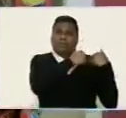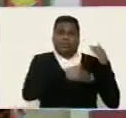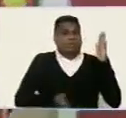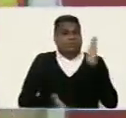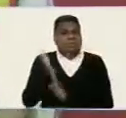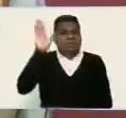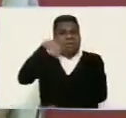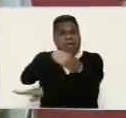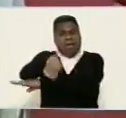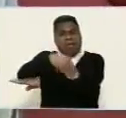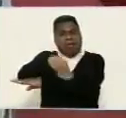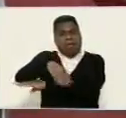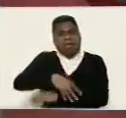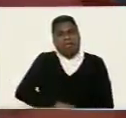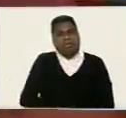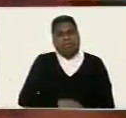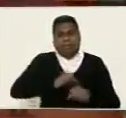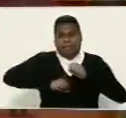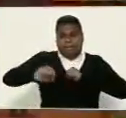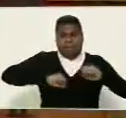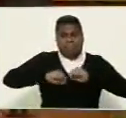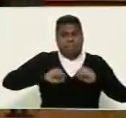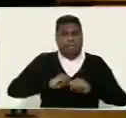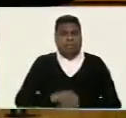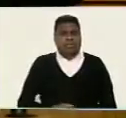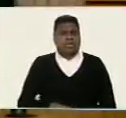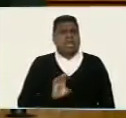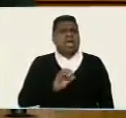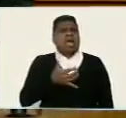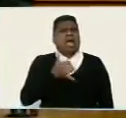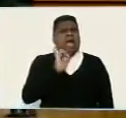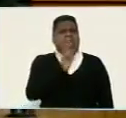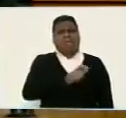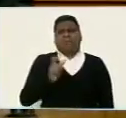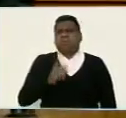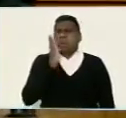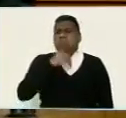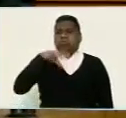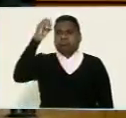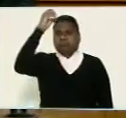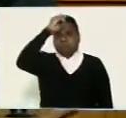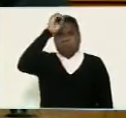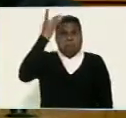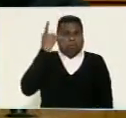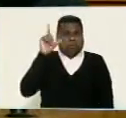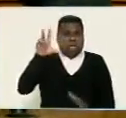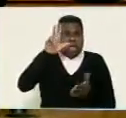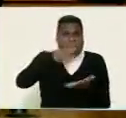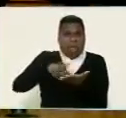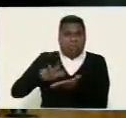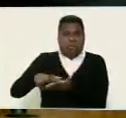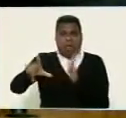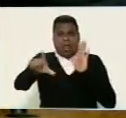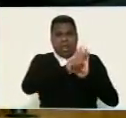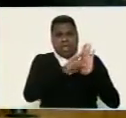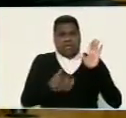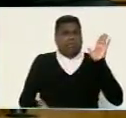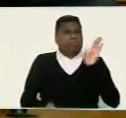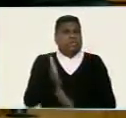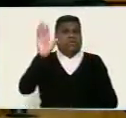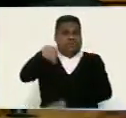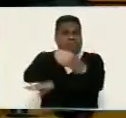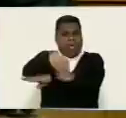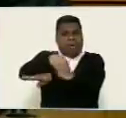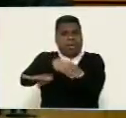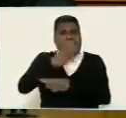calle para motorizarla, porque hay gente que ni siquiera sabe que se han aprobado esas leyes. ¿Qué deberíamos haber hecho nosotros? Irnos para la calle a explicarle